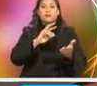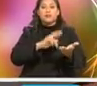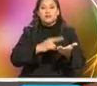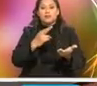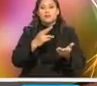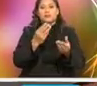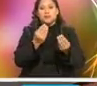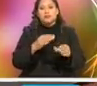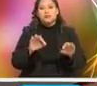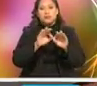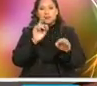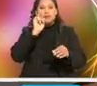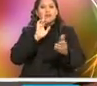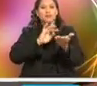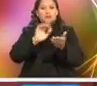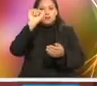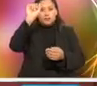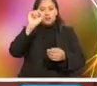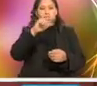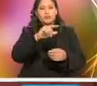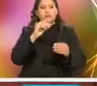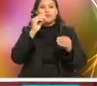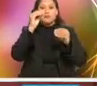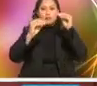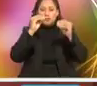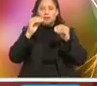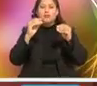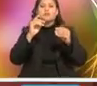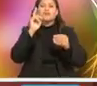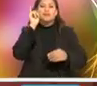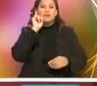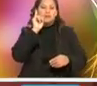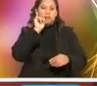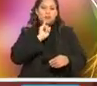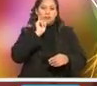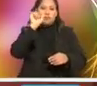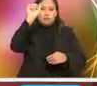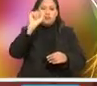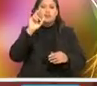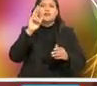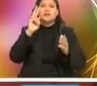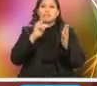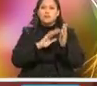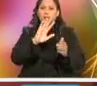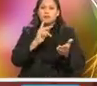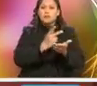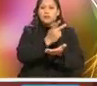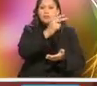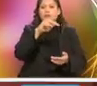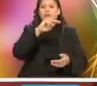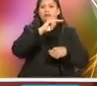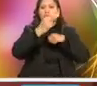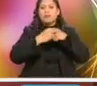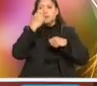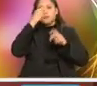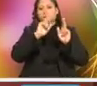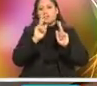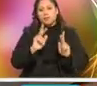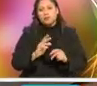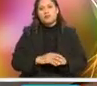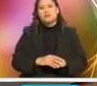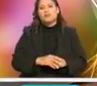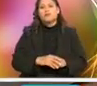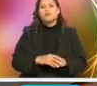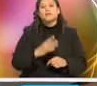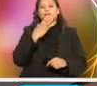más importantes revistas feministas de América Latina, Debate Feminista, e incluso llegó a estar nominada en 2005 para el Premio Nobel de la Paz, o sea que no es poco,